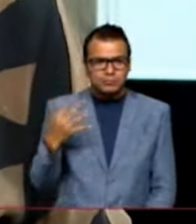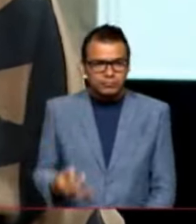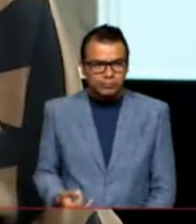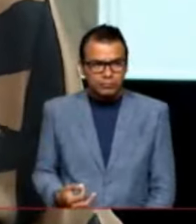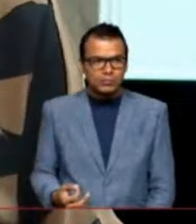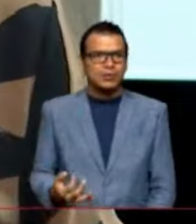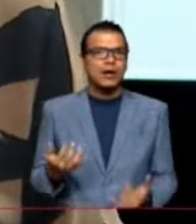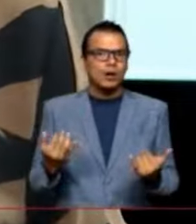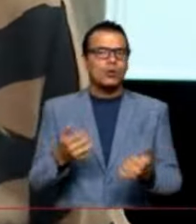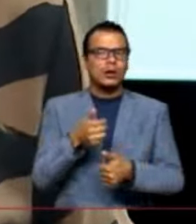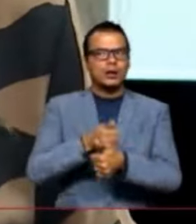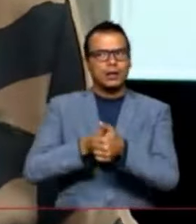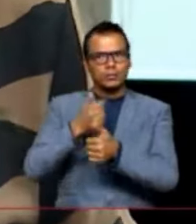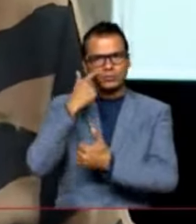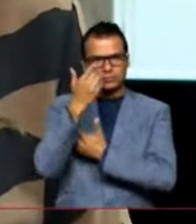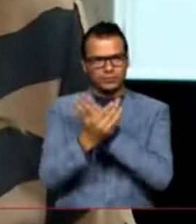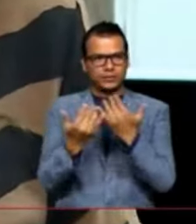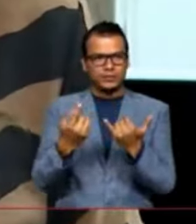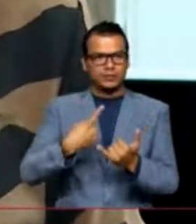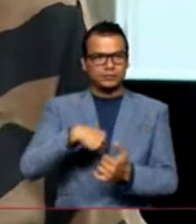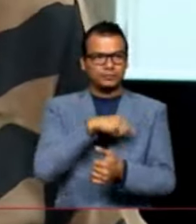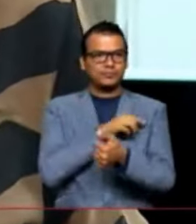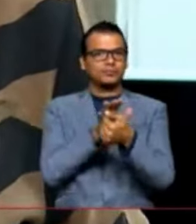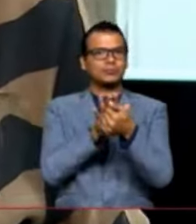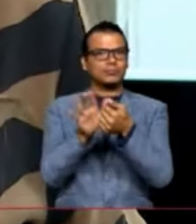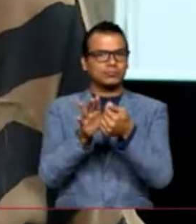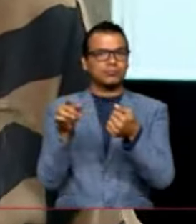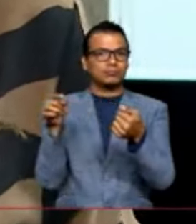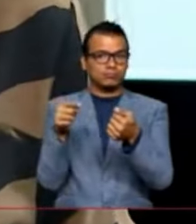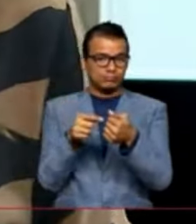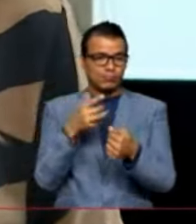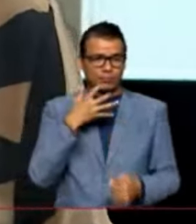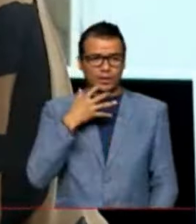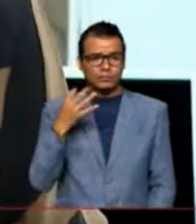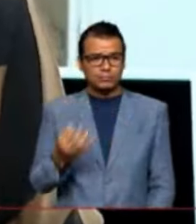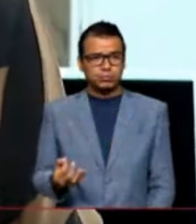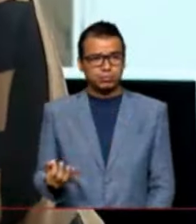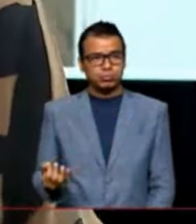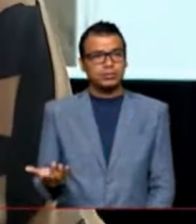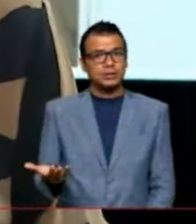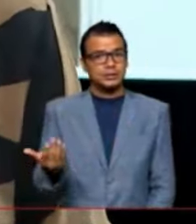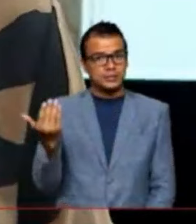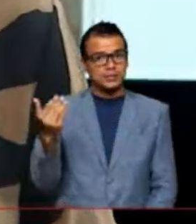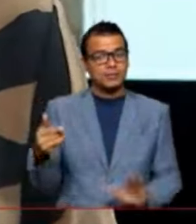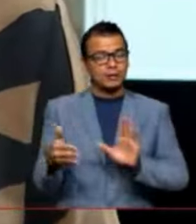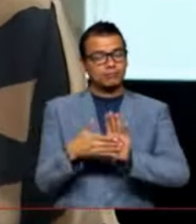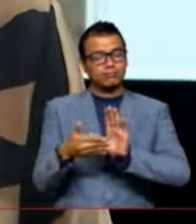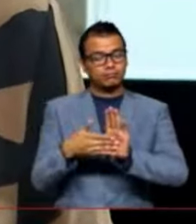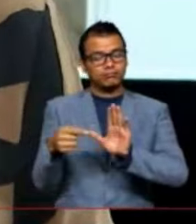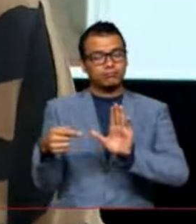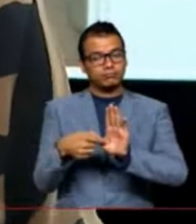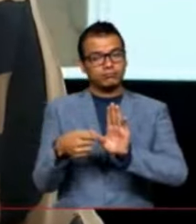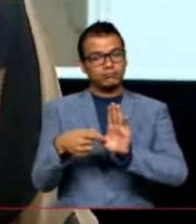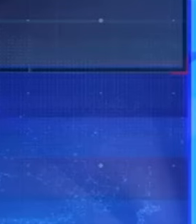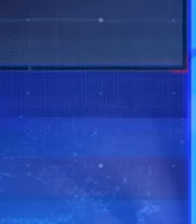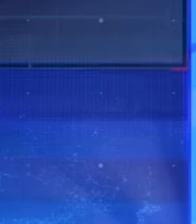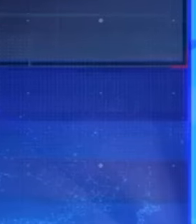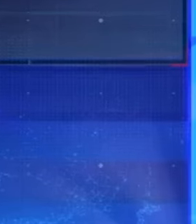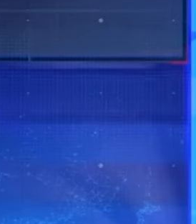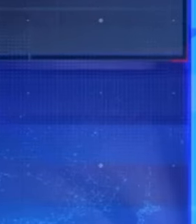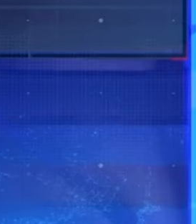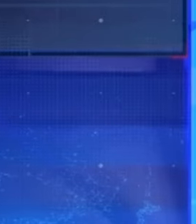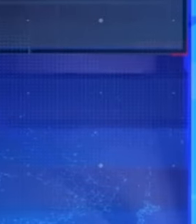idónea creo que este informe de la contraloría departamental efectivamente va a ser un sumo importante para las autoridades